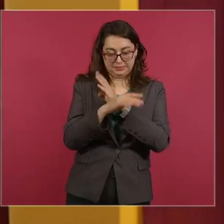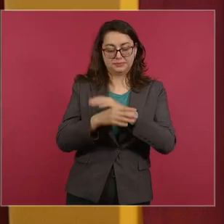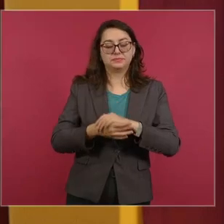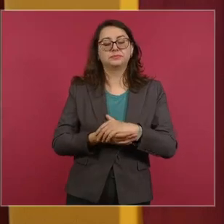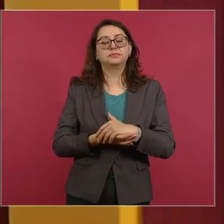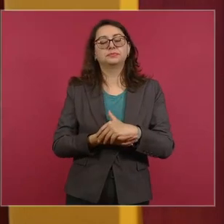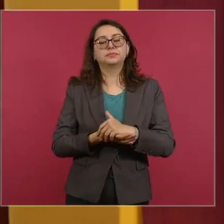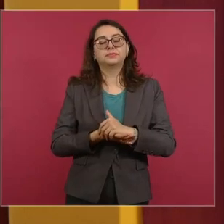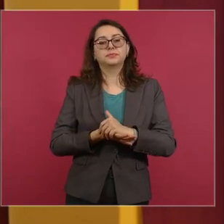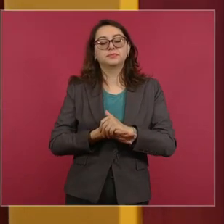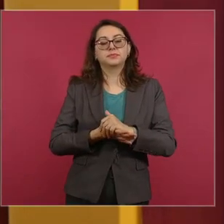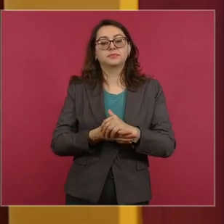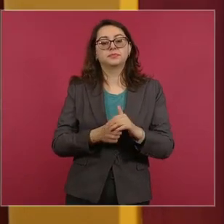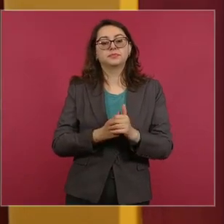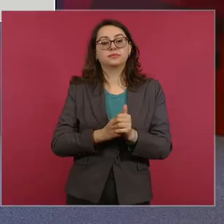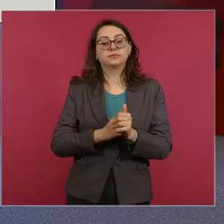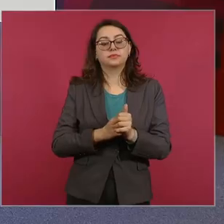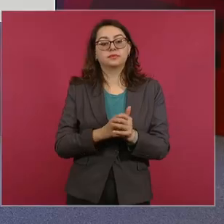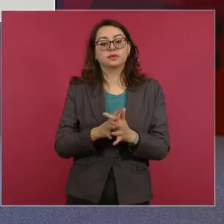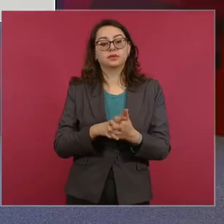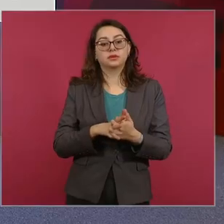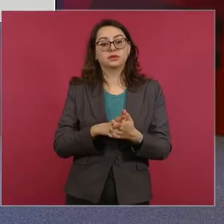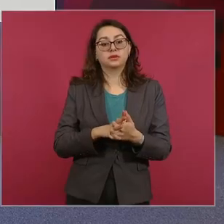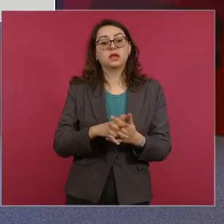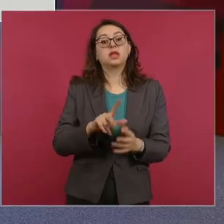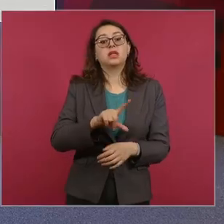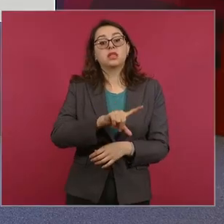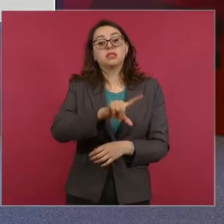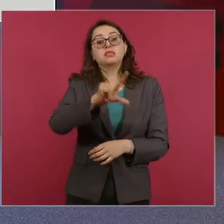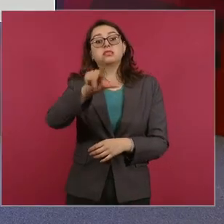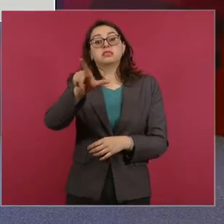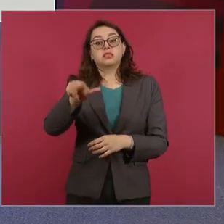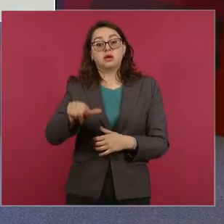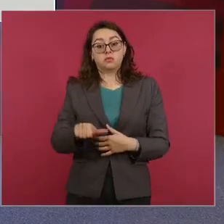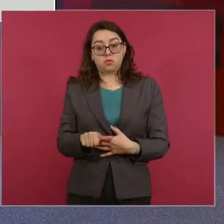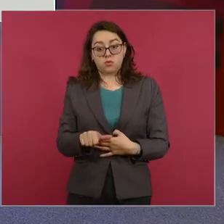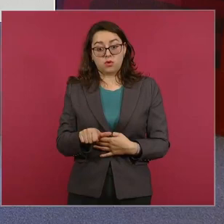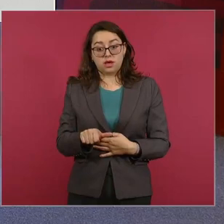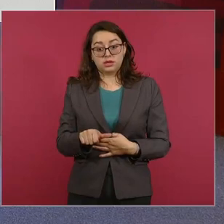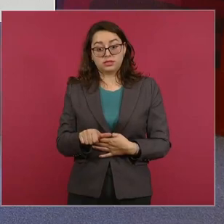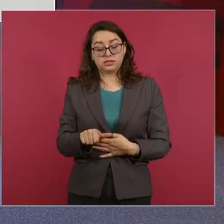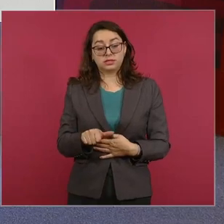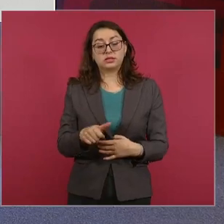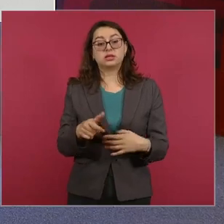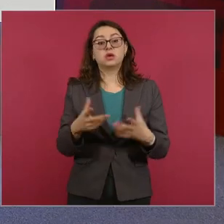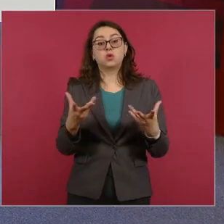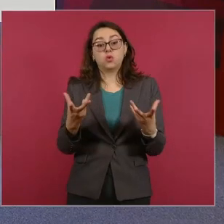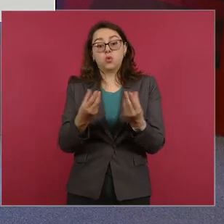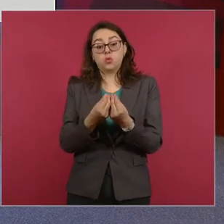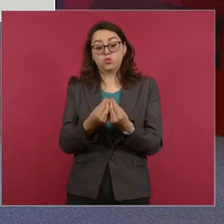que posteriormente durante la campaña fue utilizado por milenio